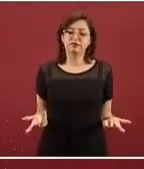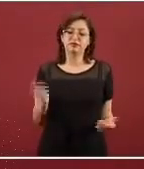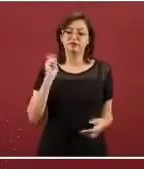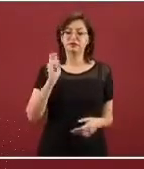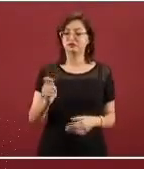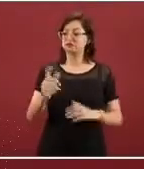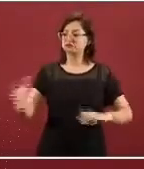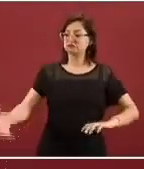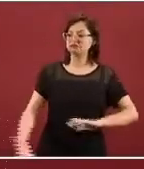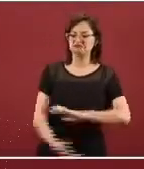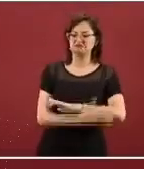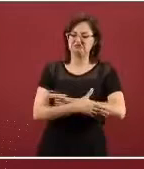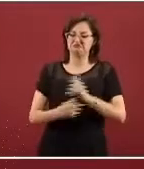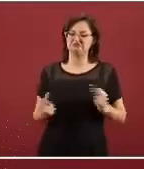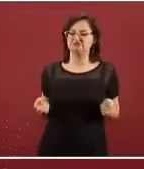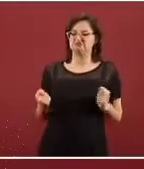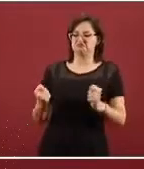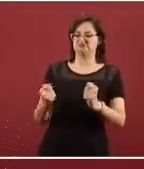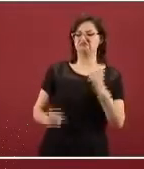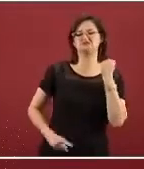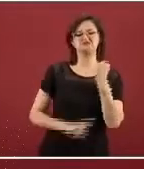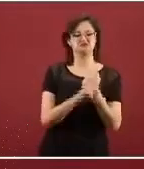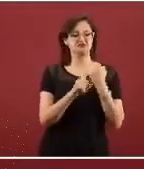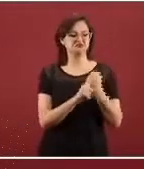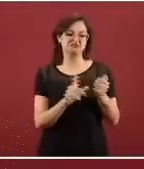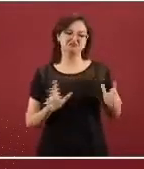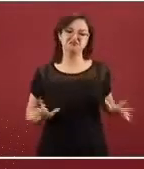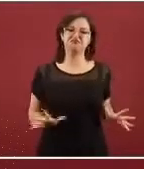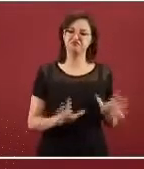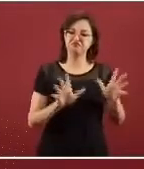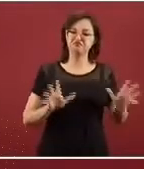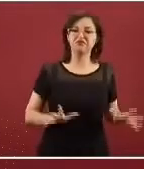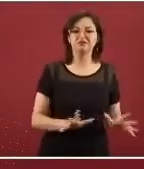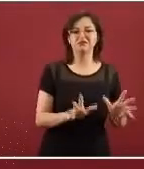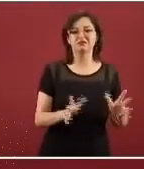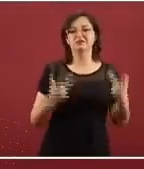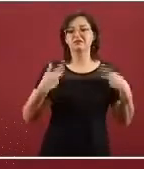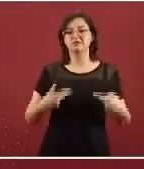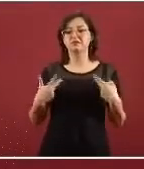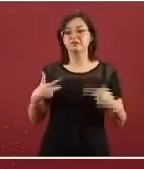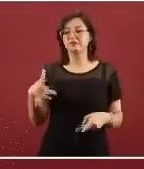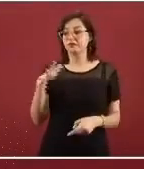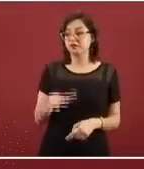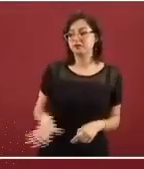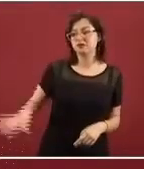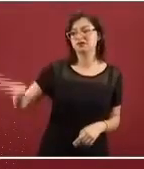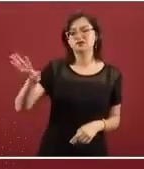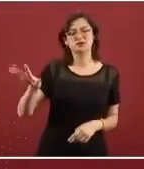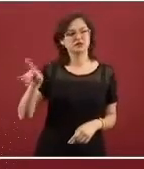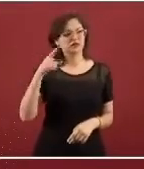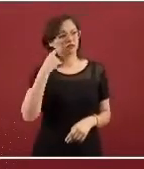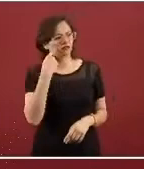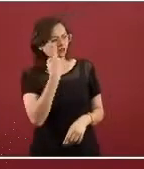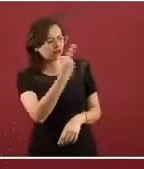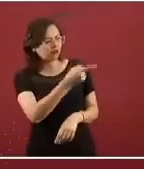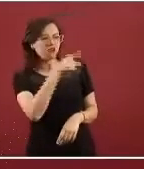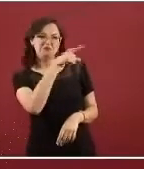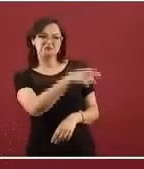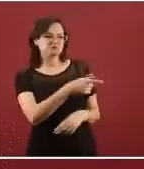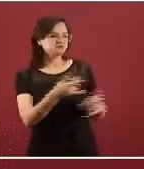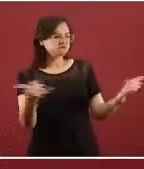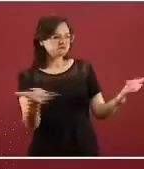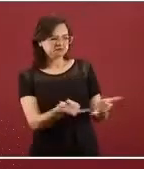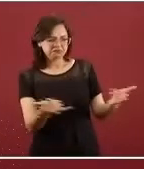social y ser parte del problema y no de la solución. Y creo que la sociedad es quien mejor puede juzgar quién se está